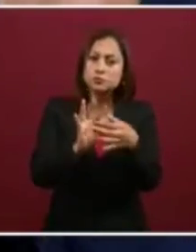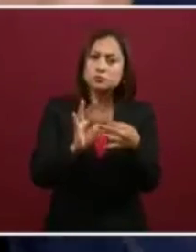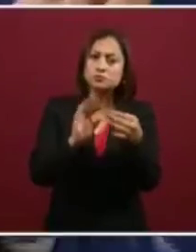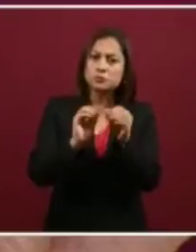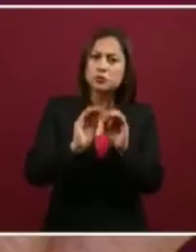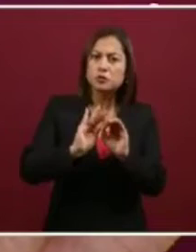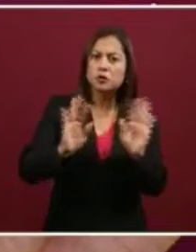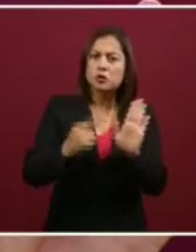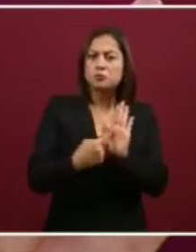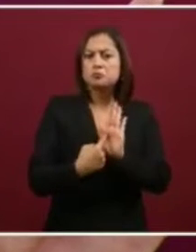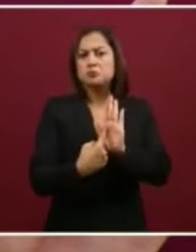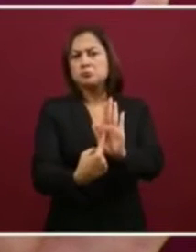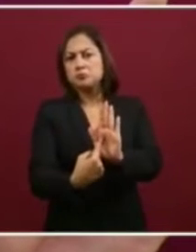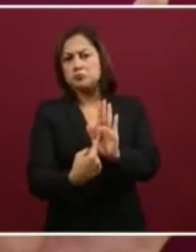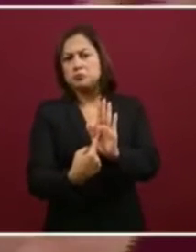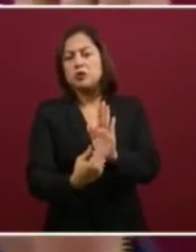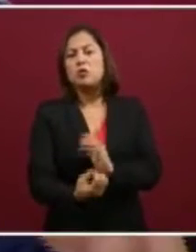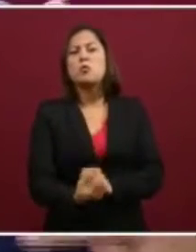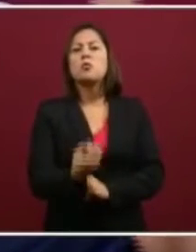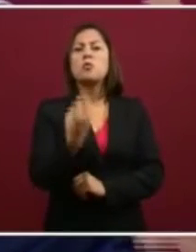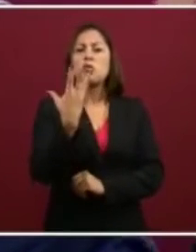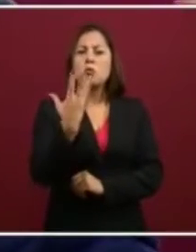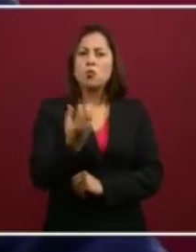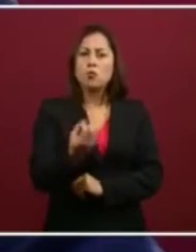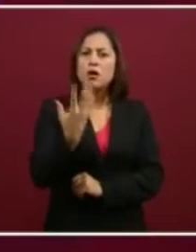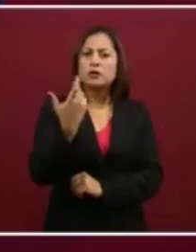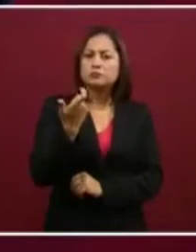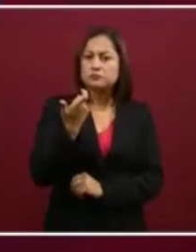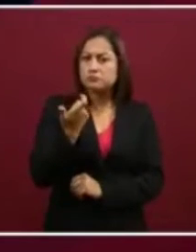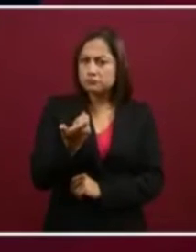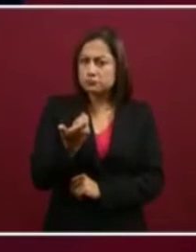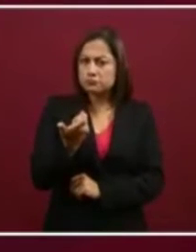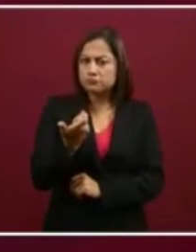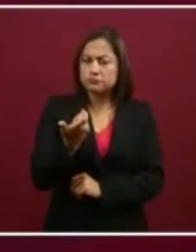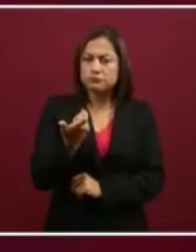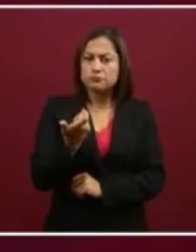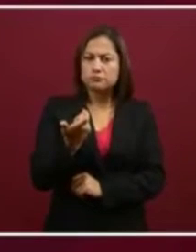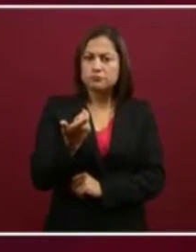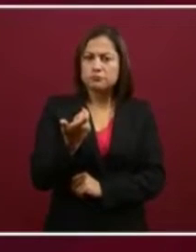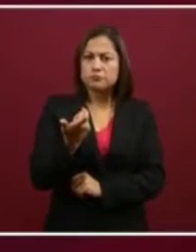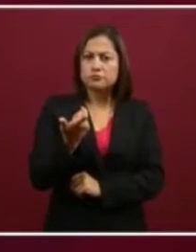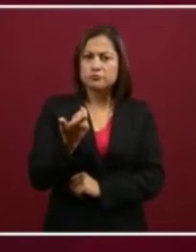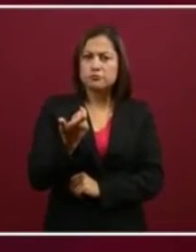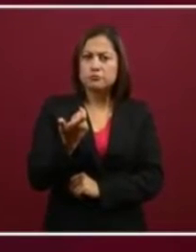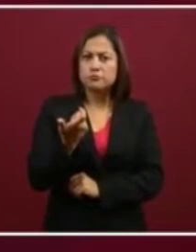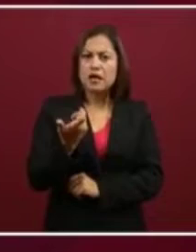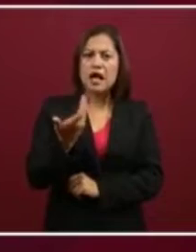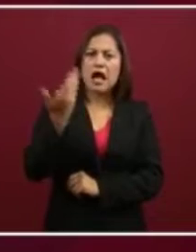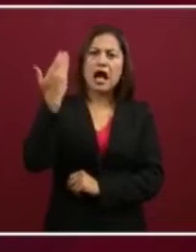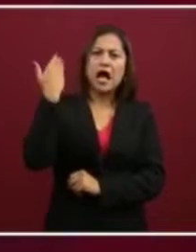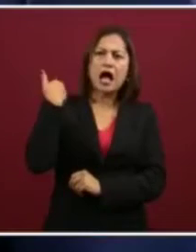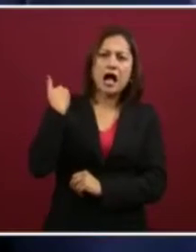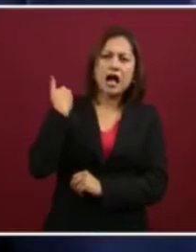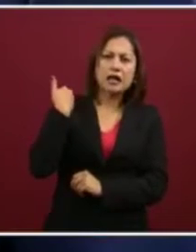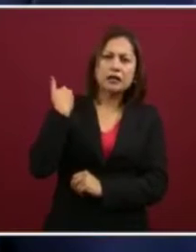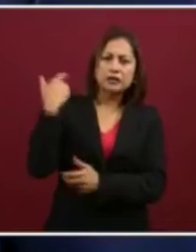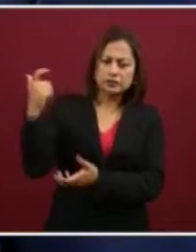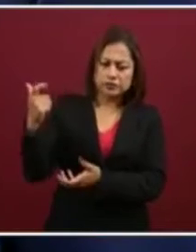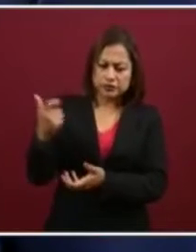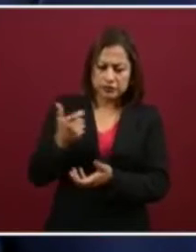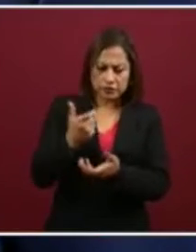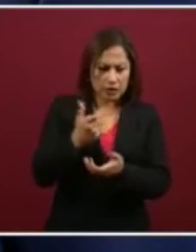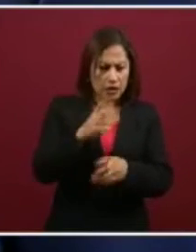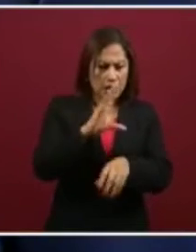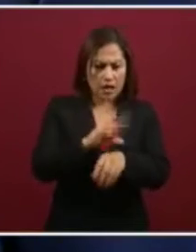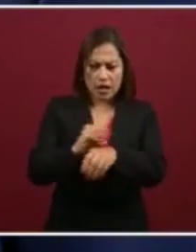el monto de lo que se ha condonado en los últimos